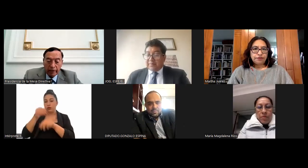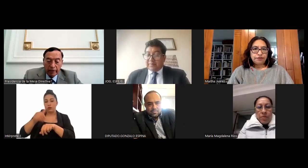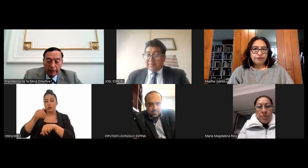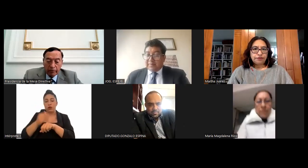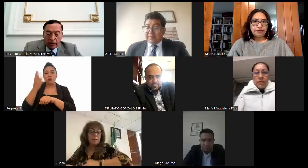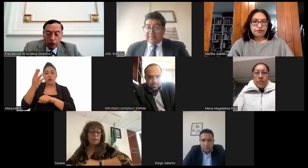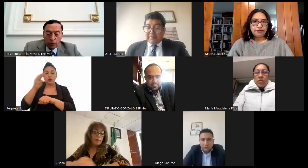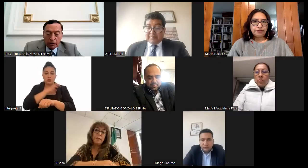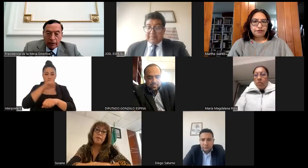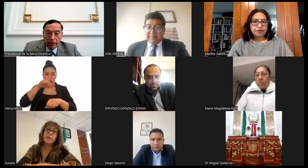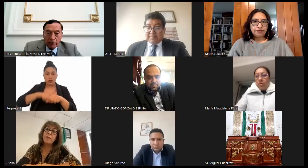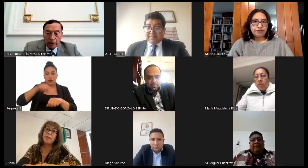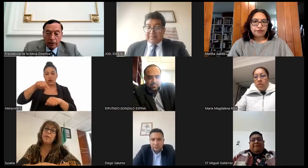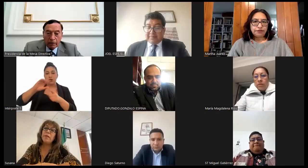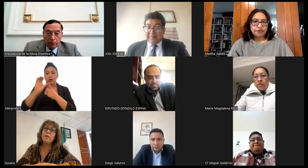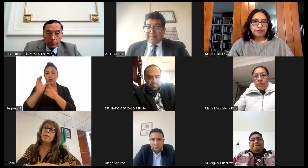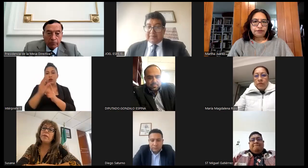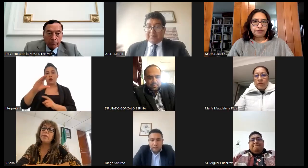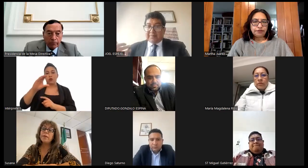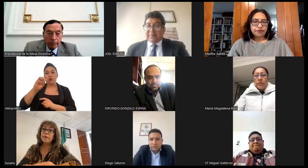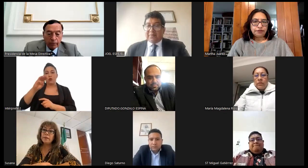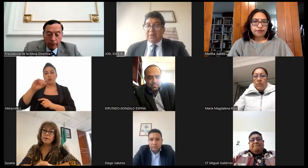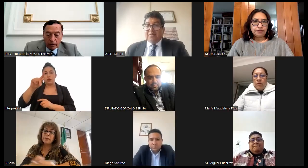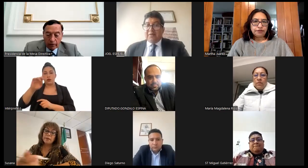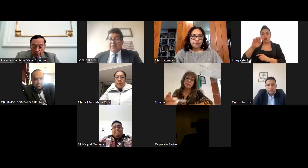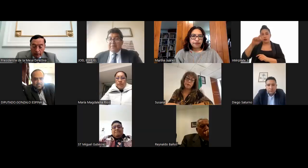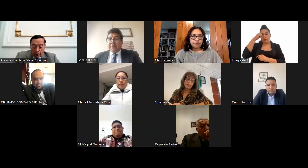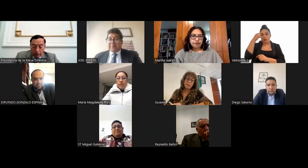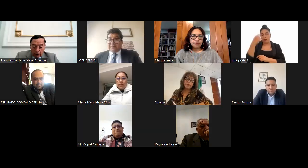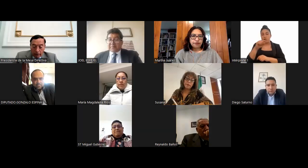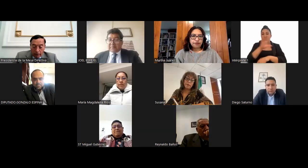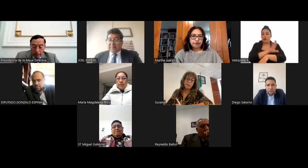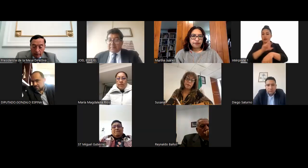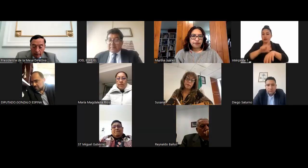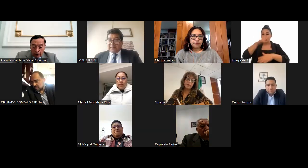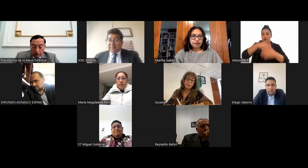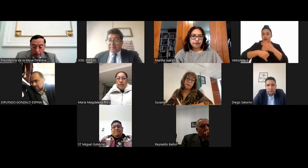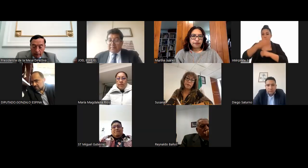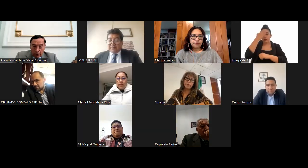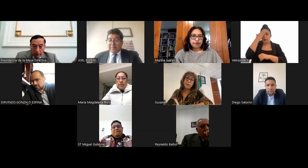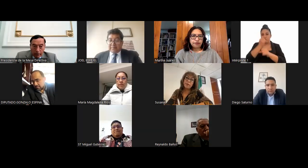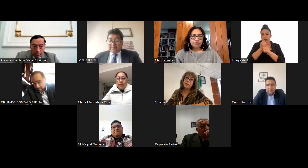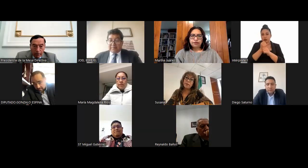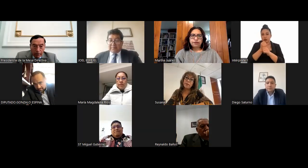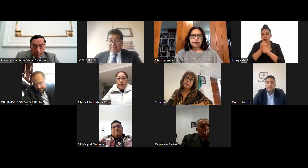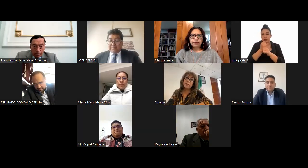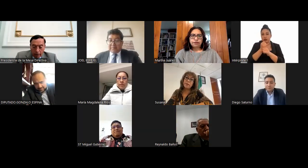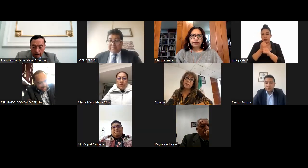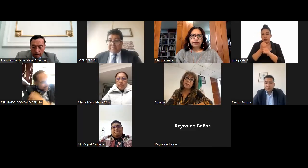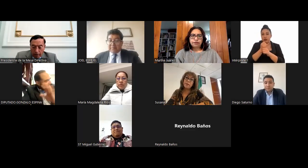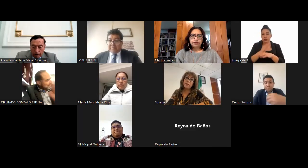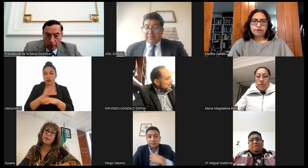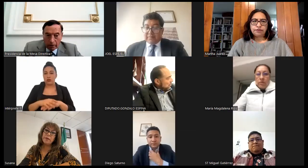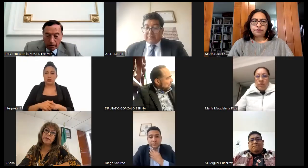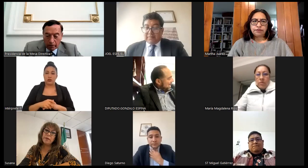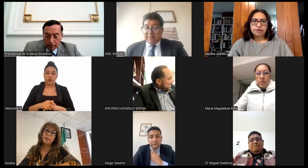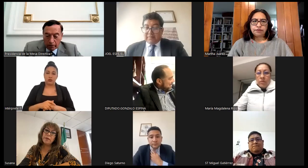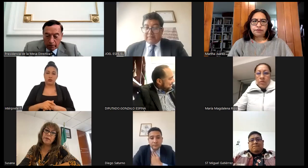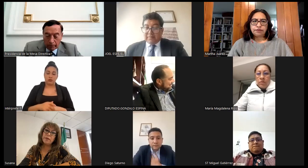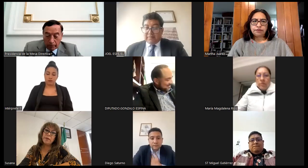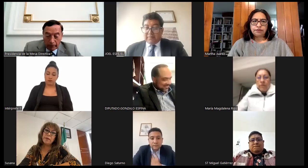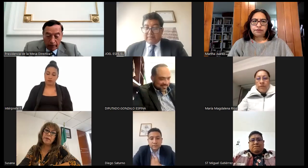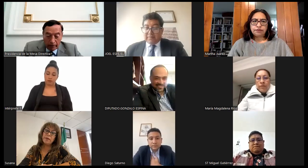extraordinaria del Comité de Octubre de 2022, está por concluida la cuarta sesión extraordinaria del Comité de Octubre